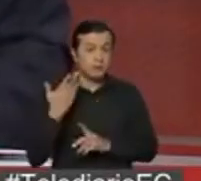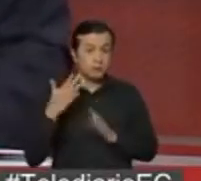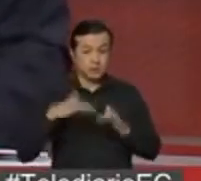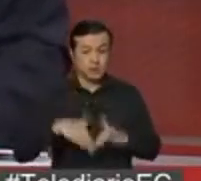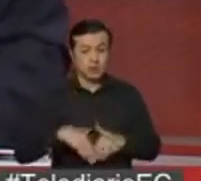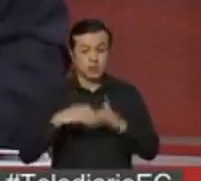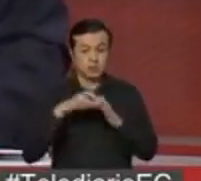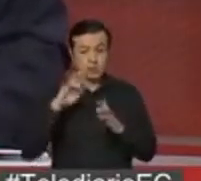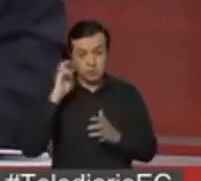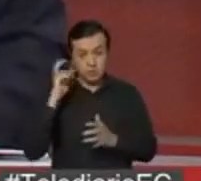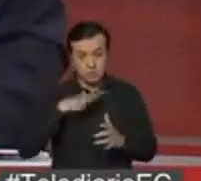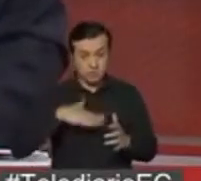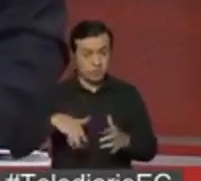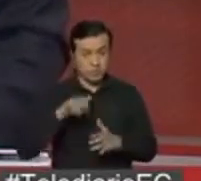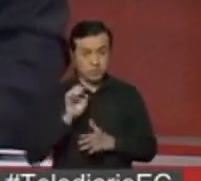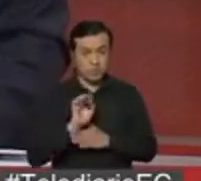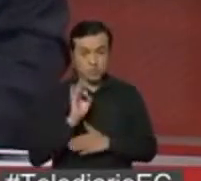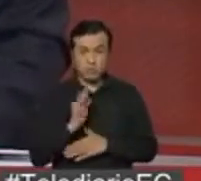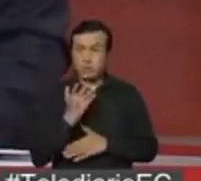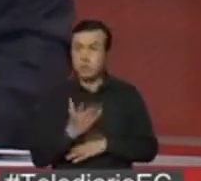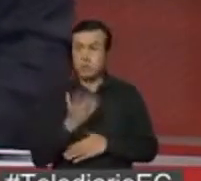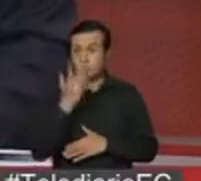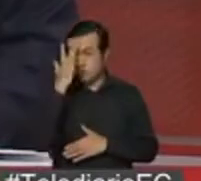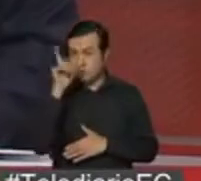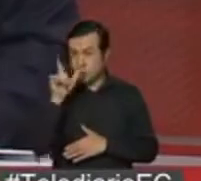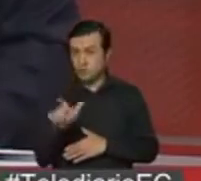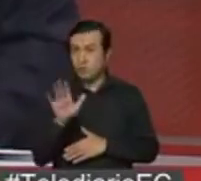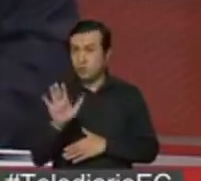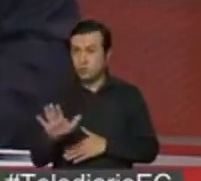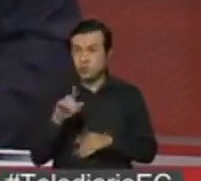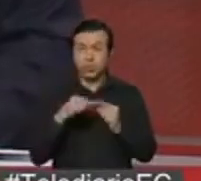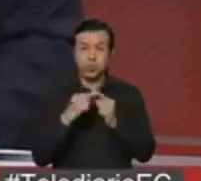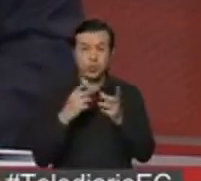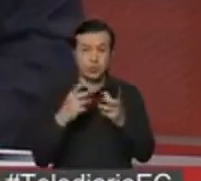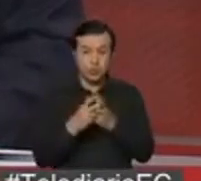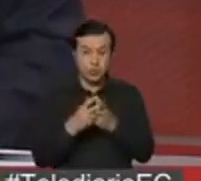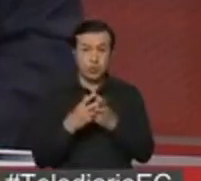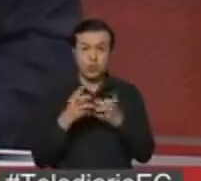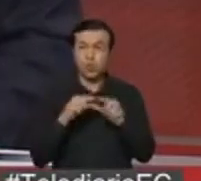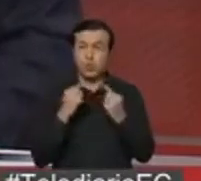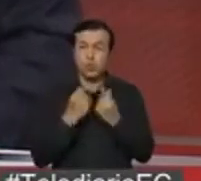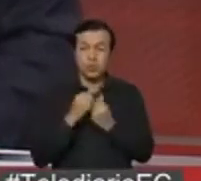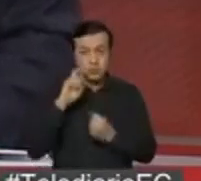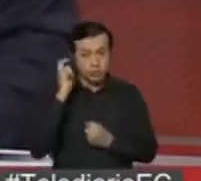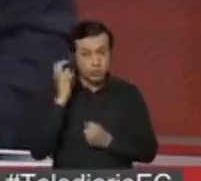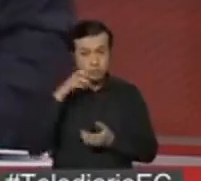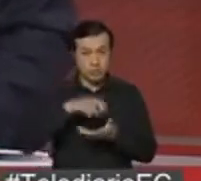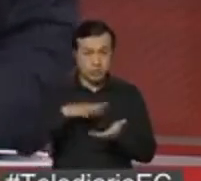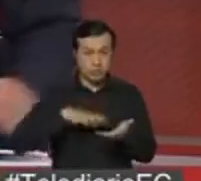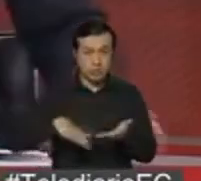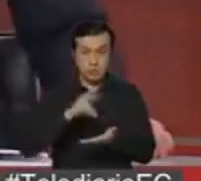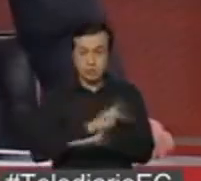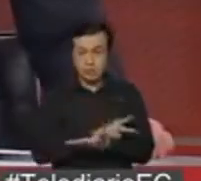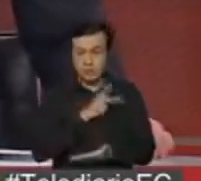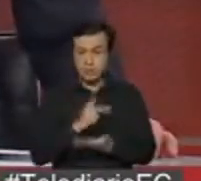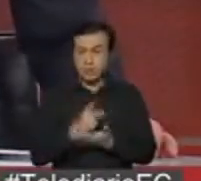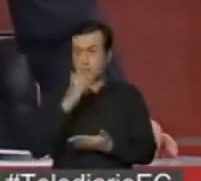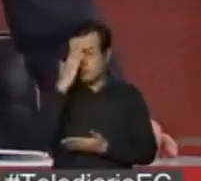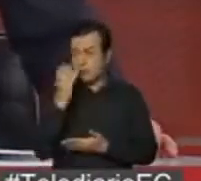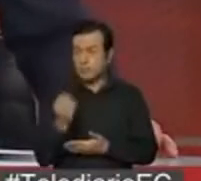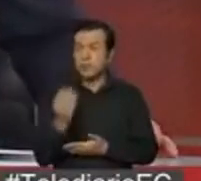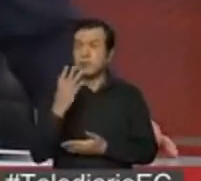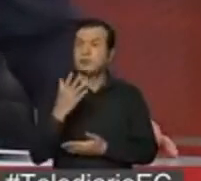del sector turístico en el país, ya que el señor Subía también es parte de la Cámara de Turismo de la provincia de Pichincha. Buenos días,